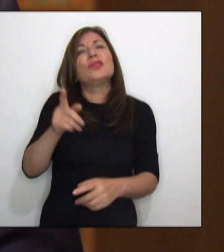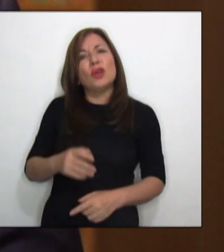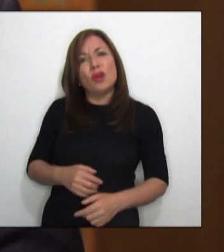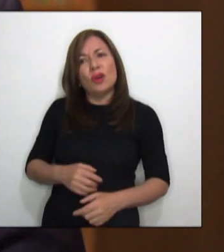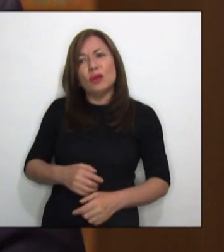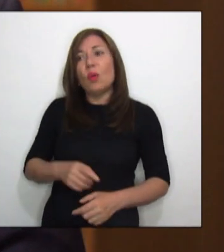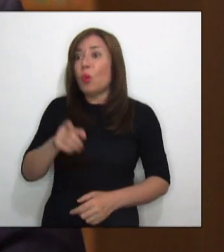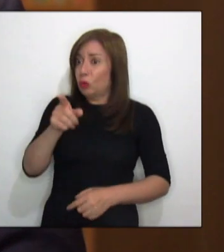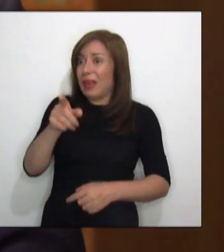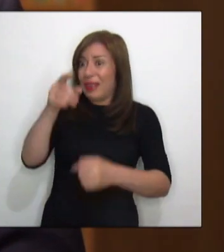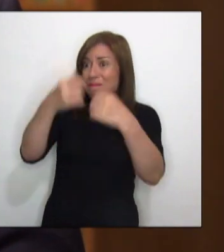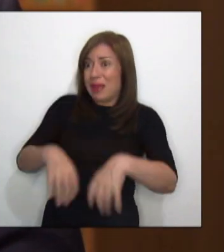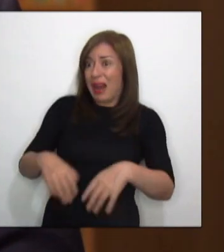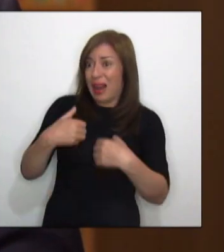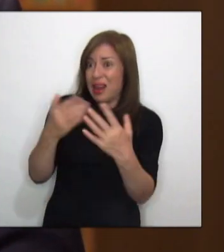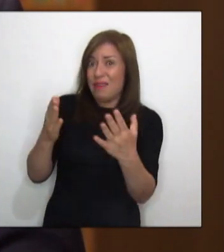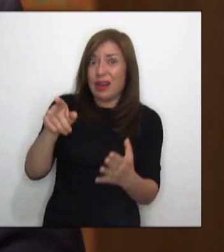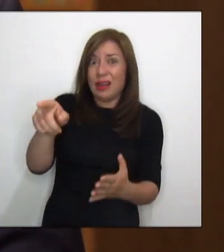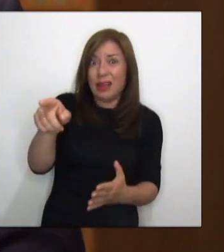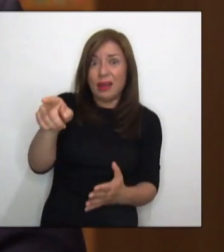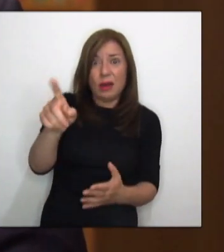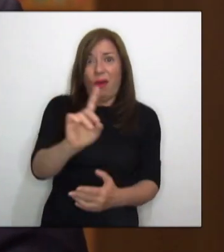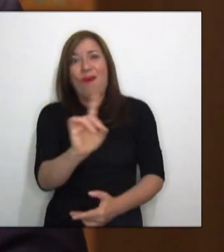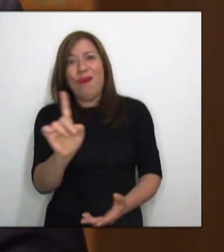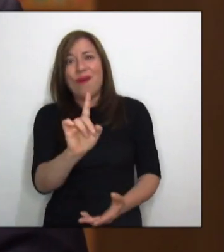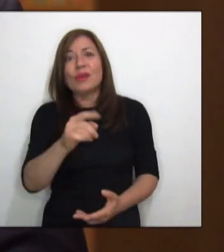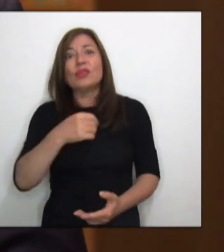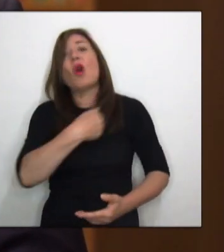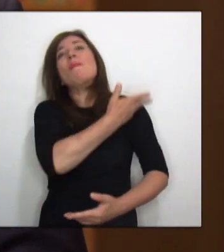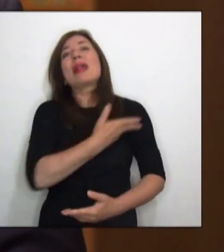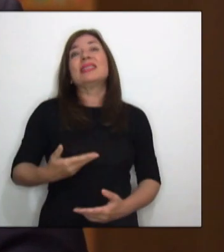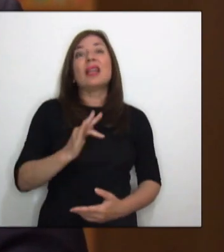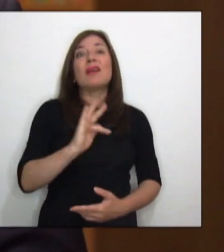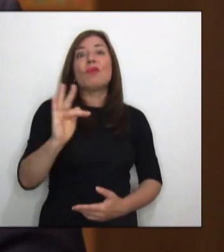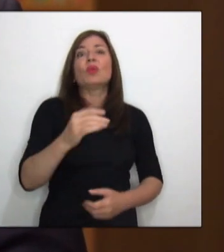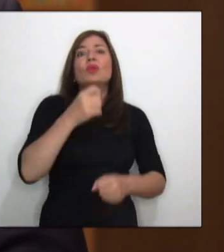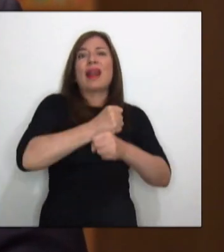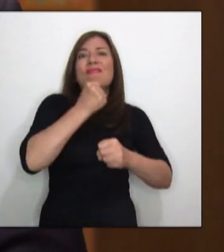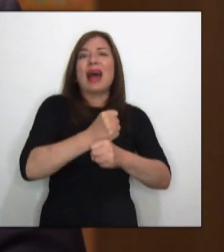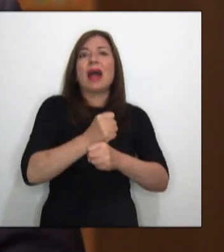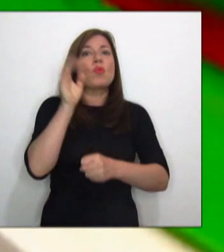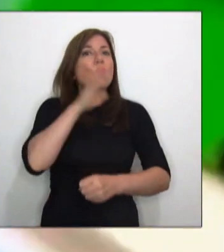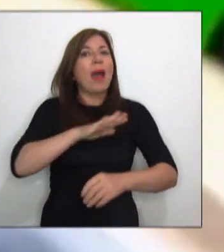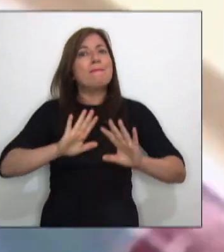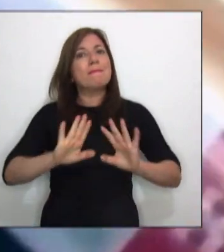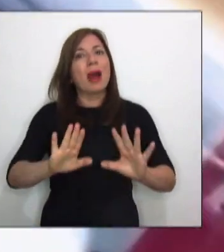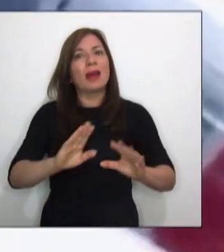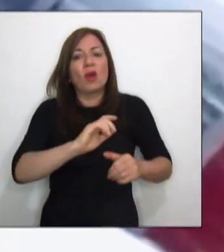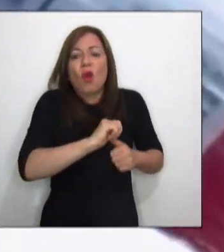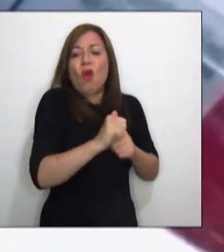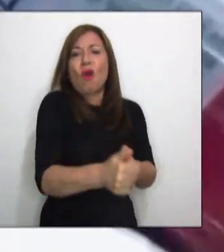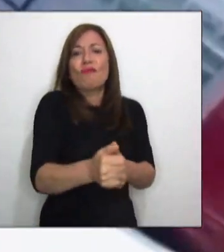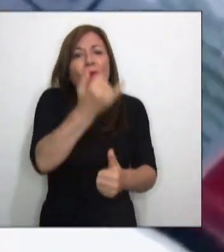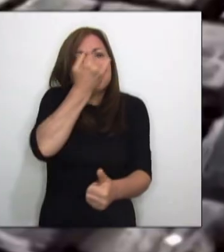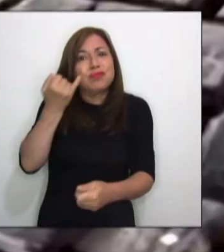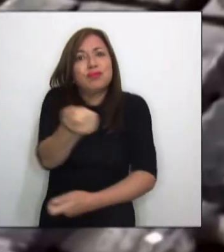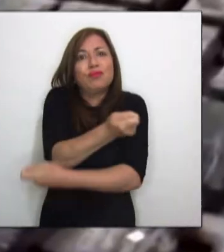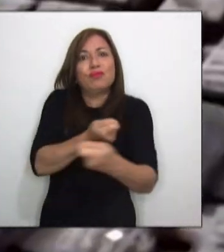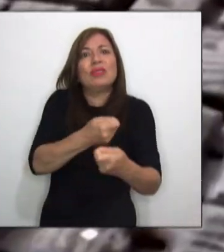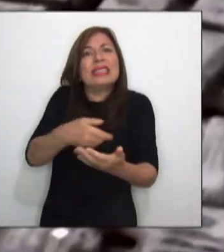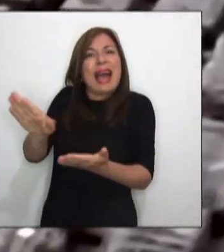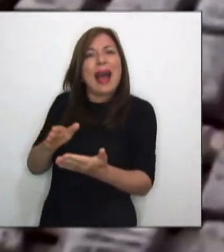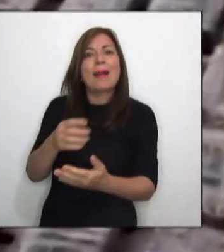su libertad. Como presidente, voy a trabajar sin descanso para combatir el narcotráfico con toda mi fuerza,